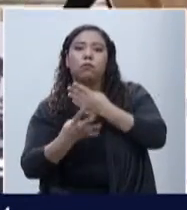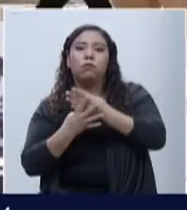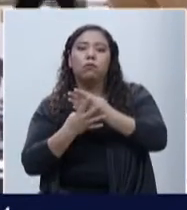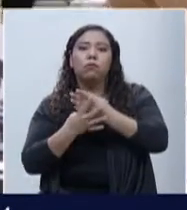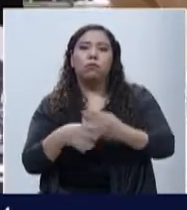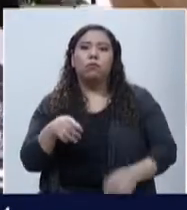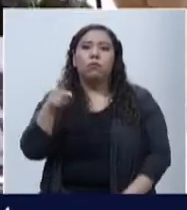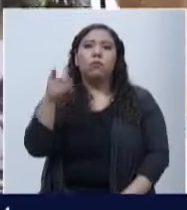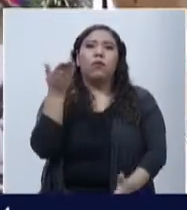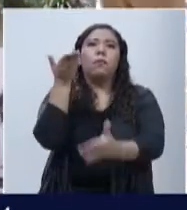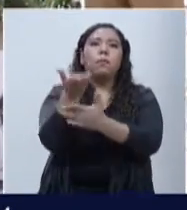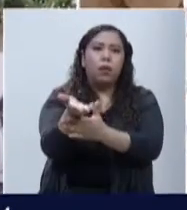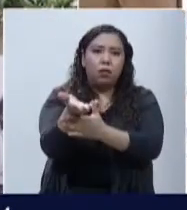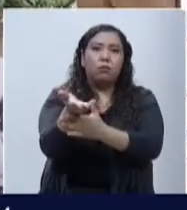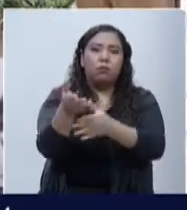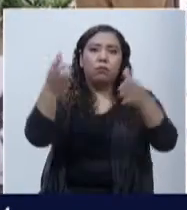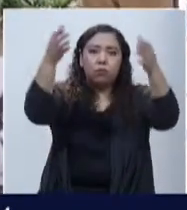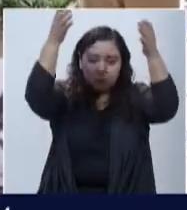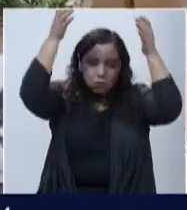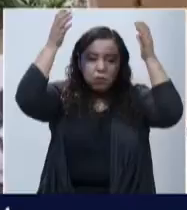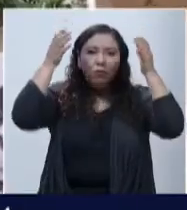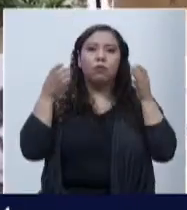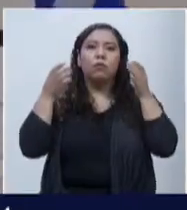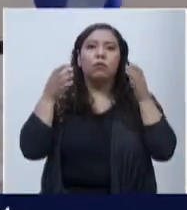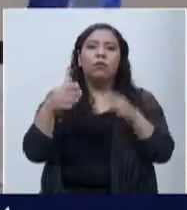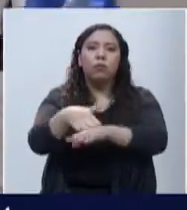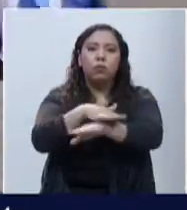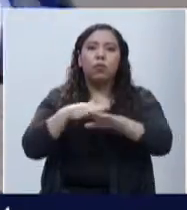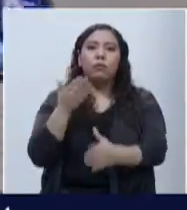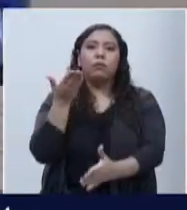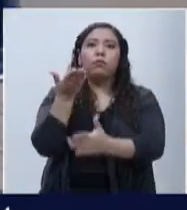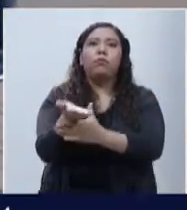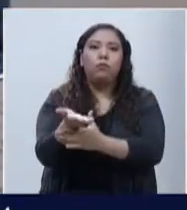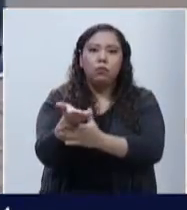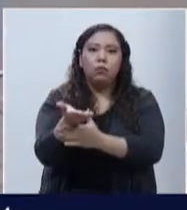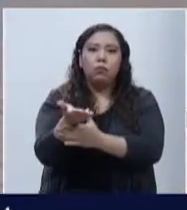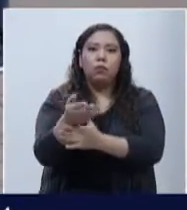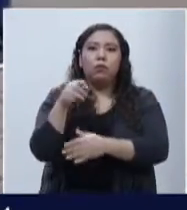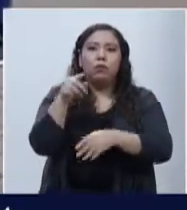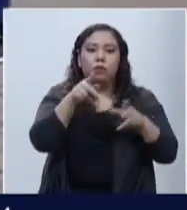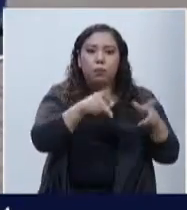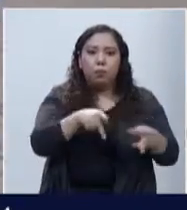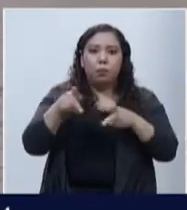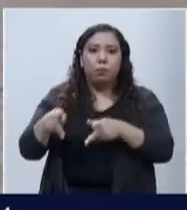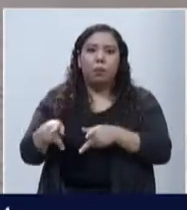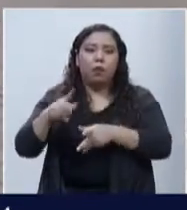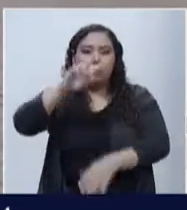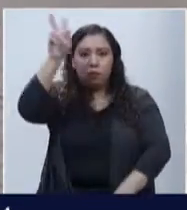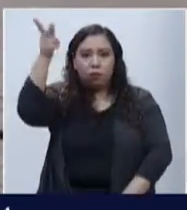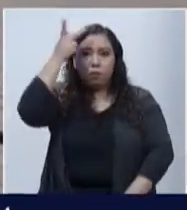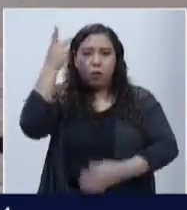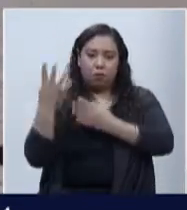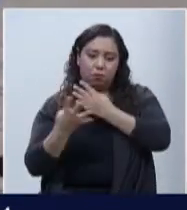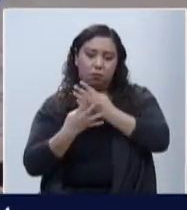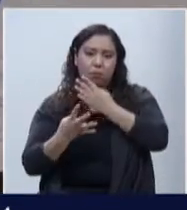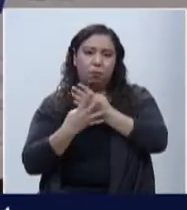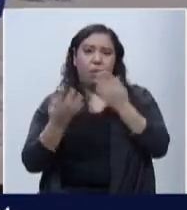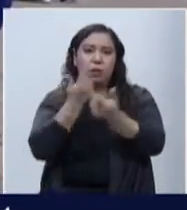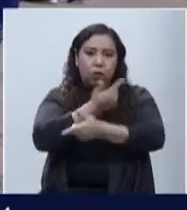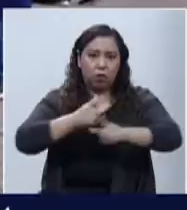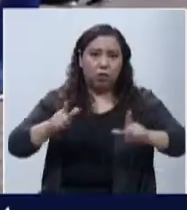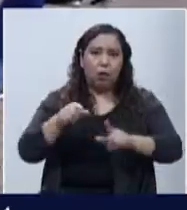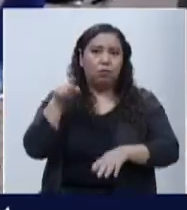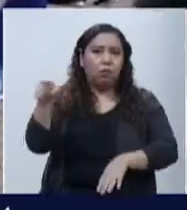colocaron en la cabeza una composición inspirada en obras del artista luís manuel otero cara visible del movimiento san